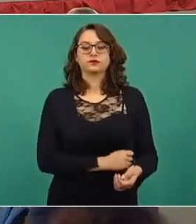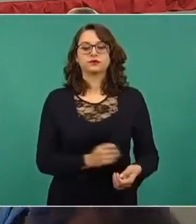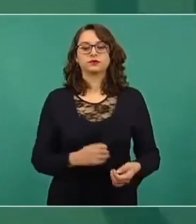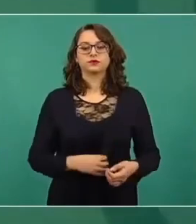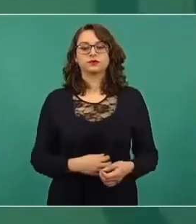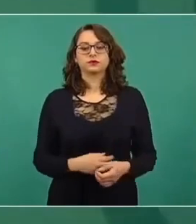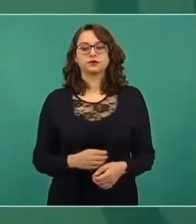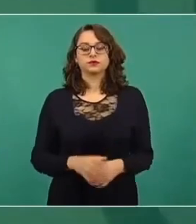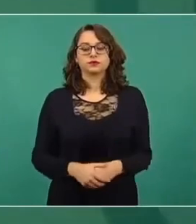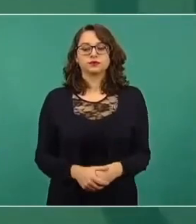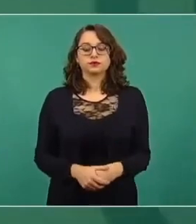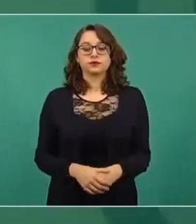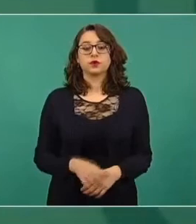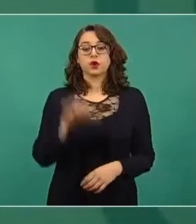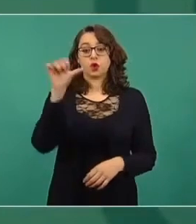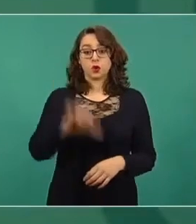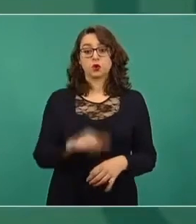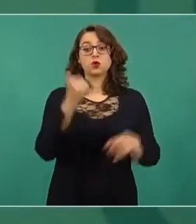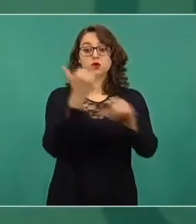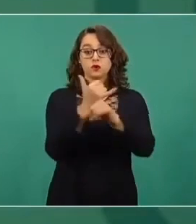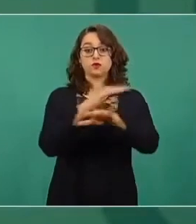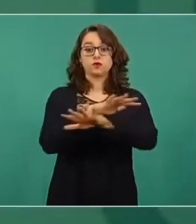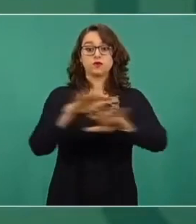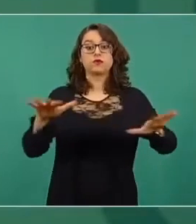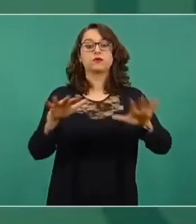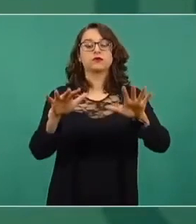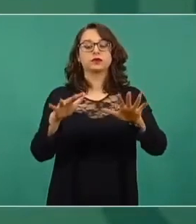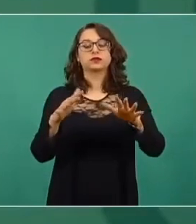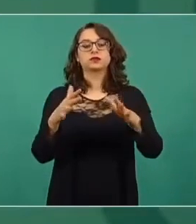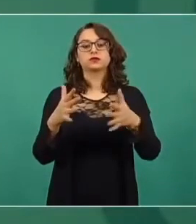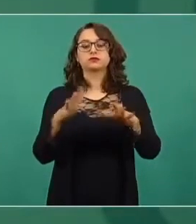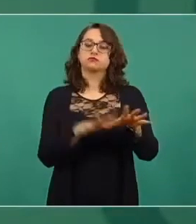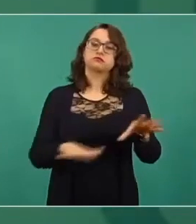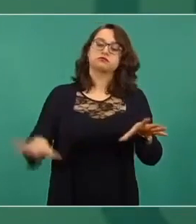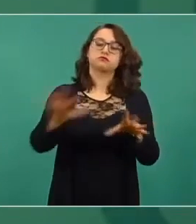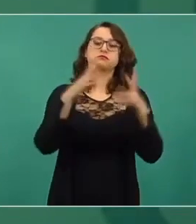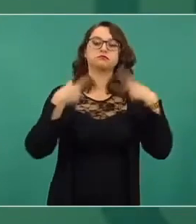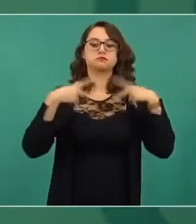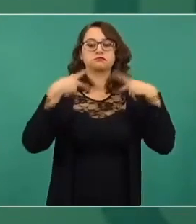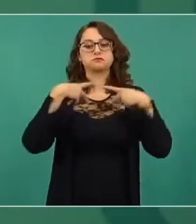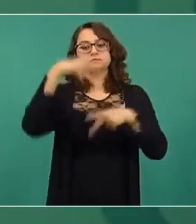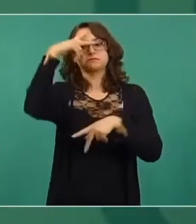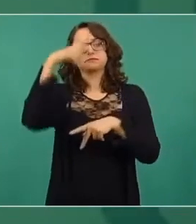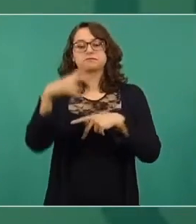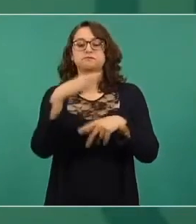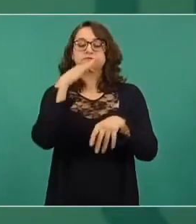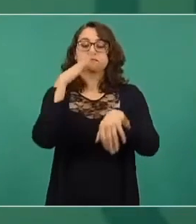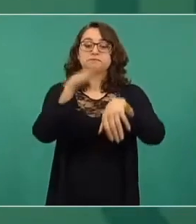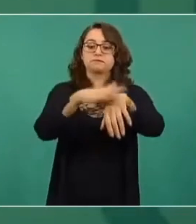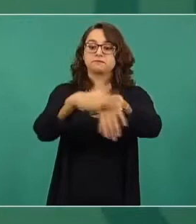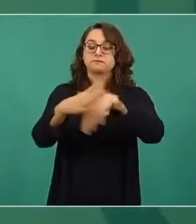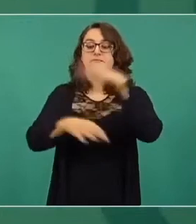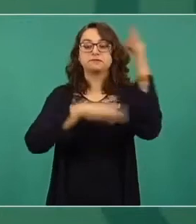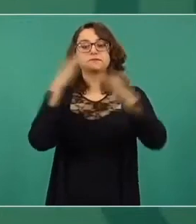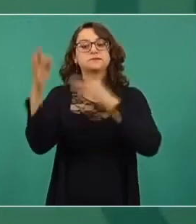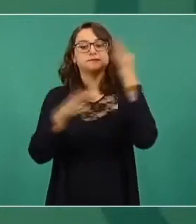informar al pueblo de México sobre una buena noticia.